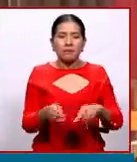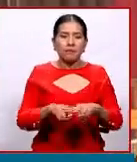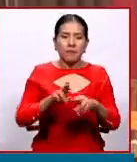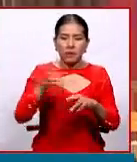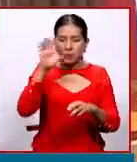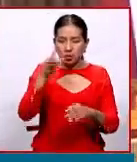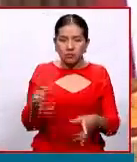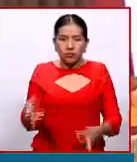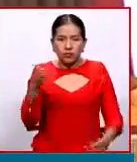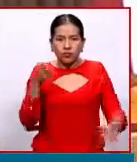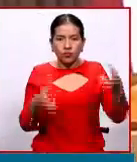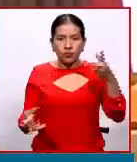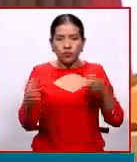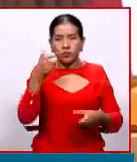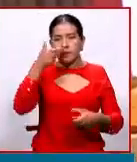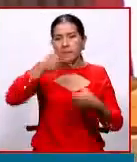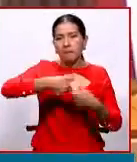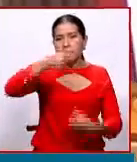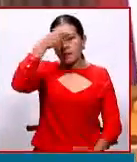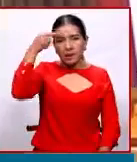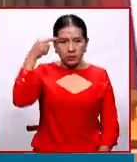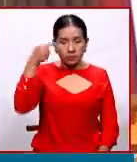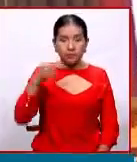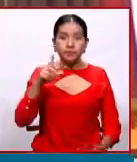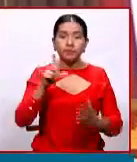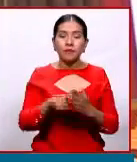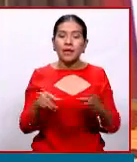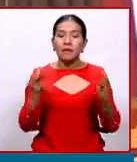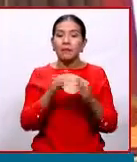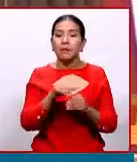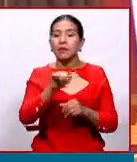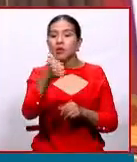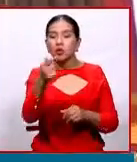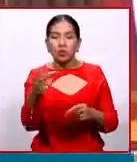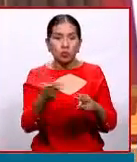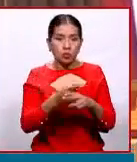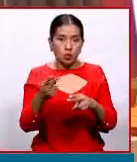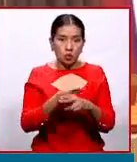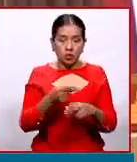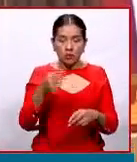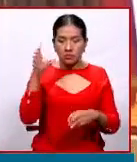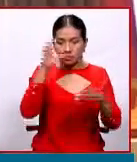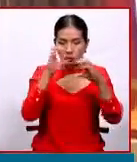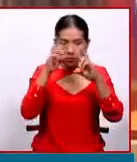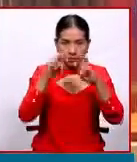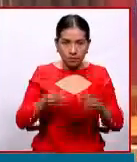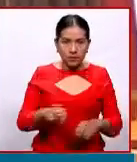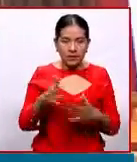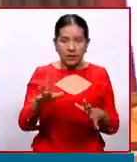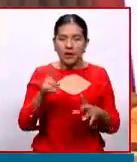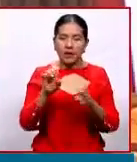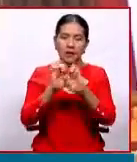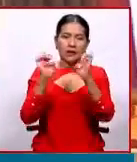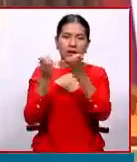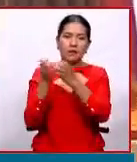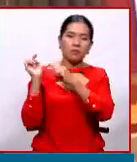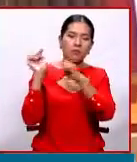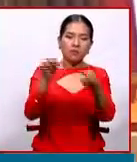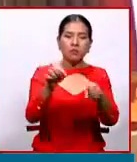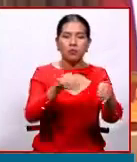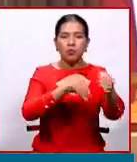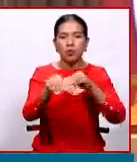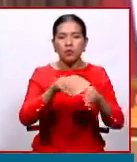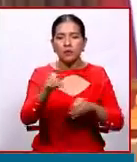petróleo. Vamos a entrar con un tercer pozo en paralelo. Ya estamos en la movilización de un equipo a